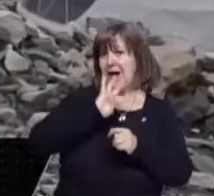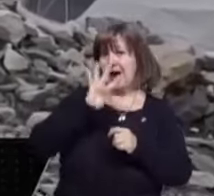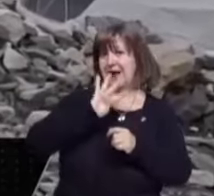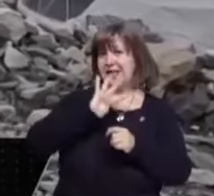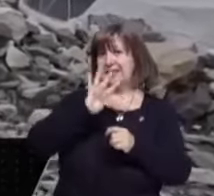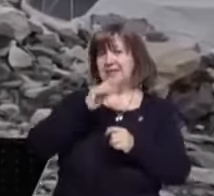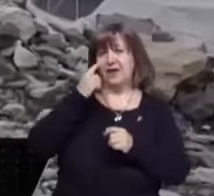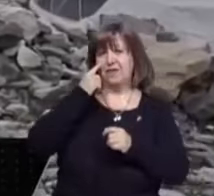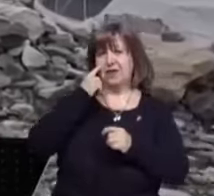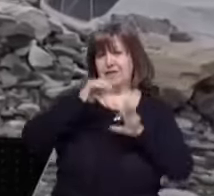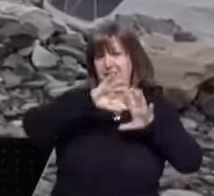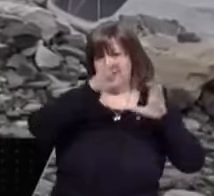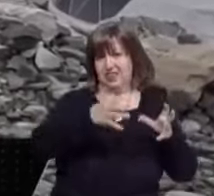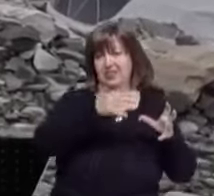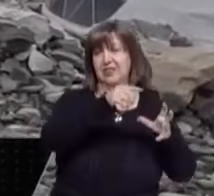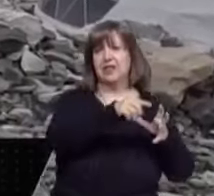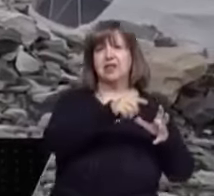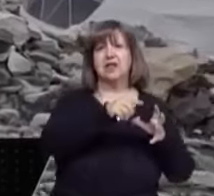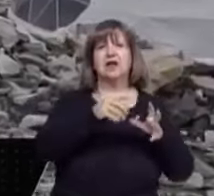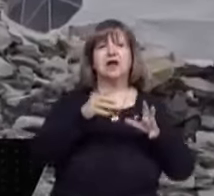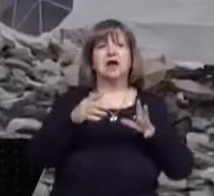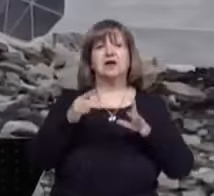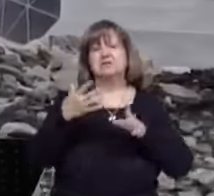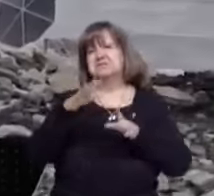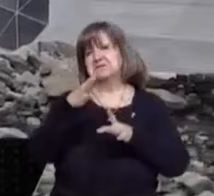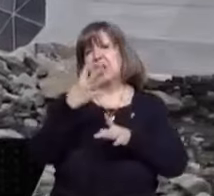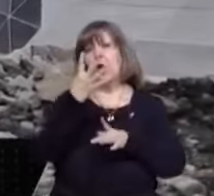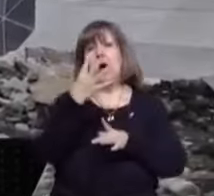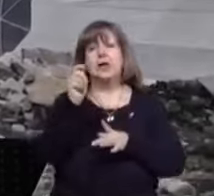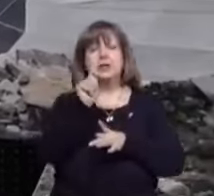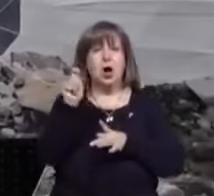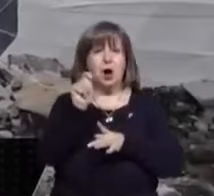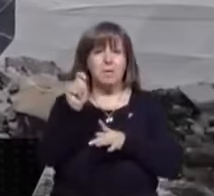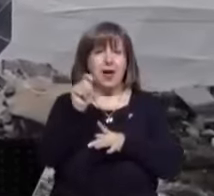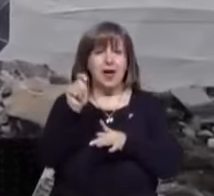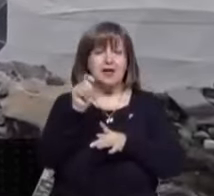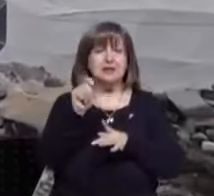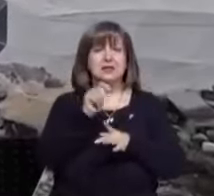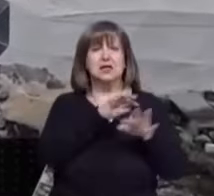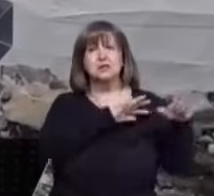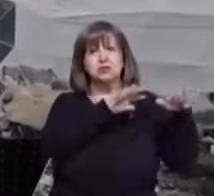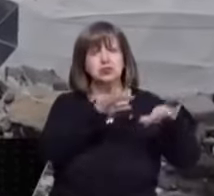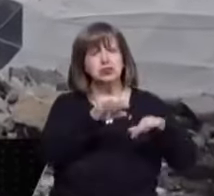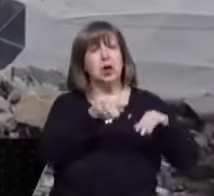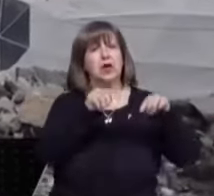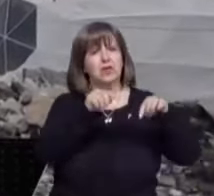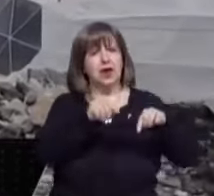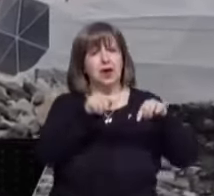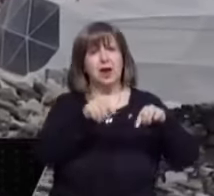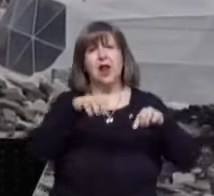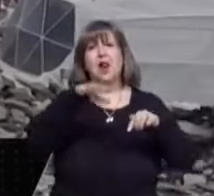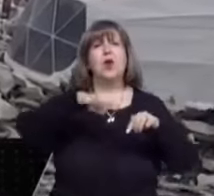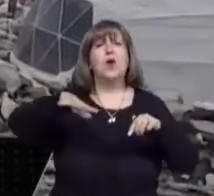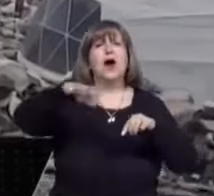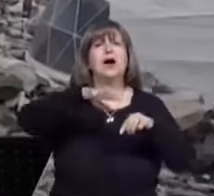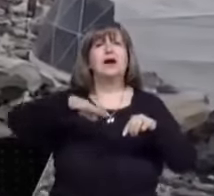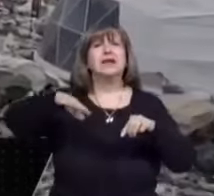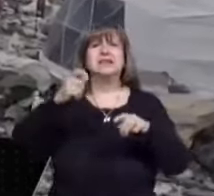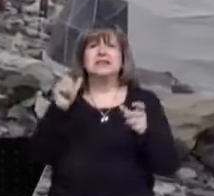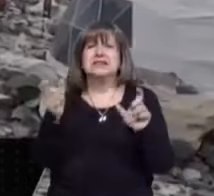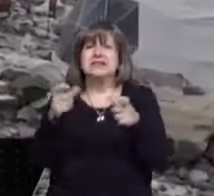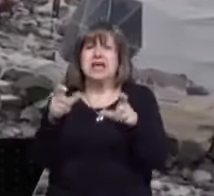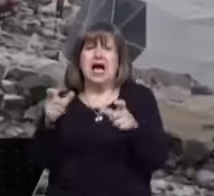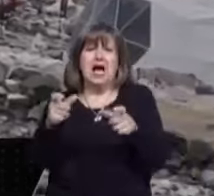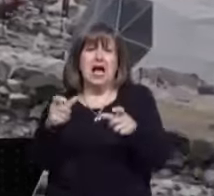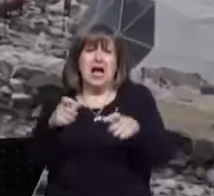sherpas durante prácticamente 4 meses, porque ellos vienen, esto es todo un hielo,